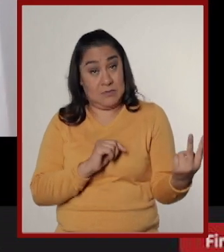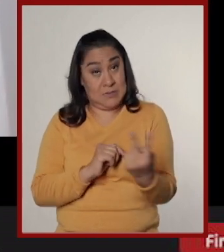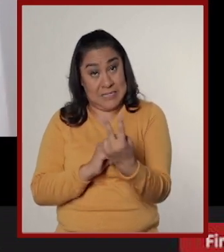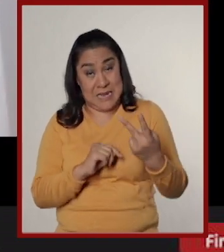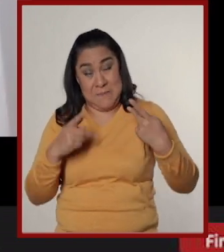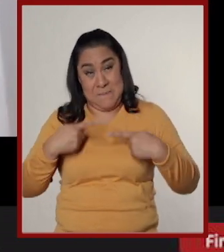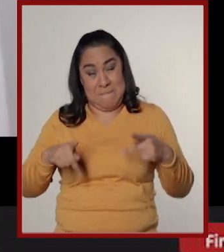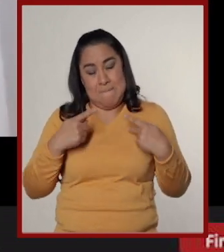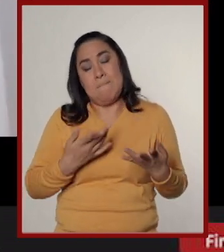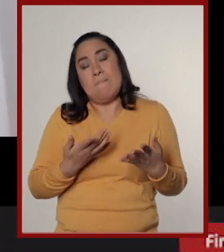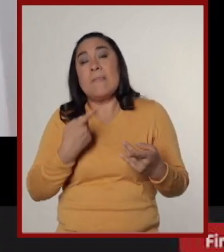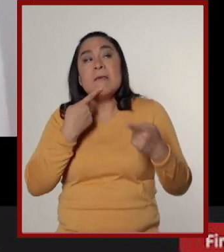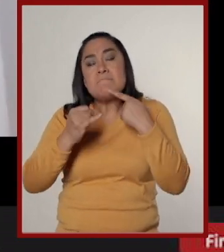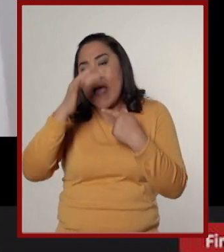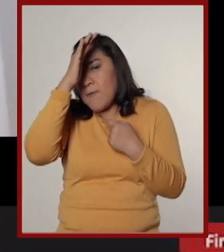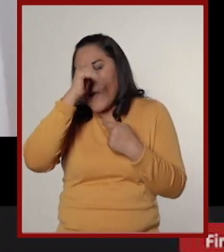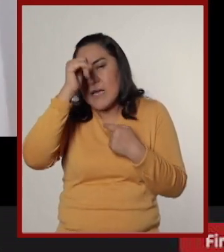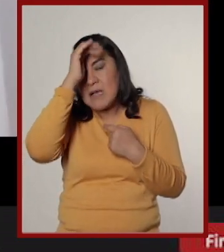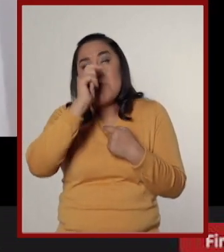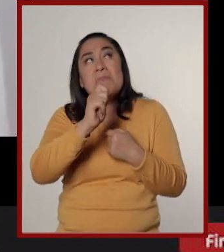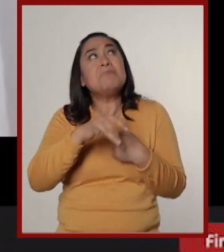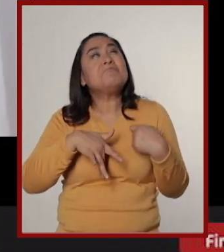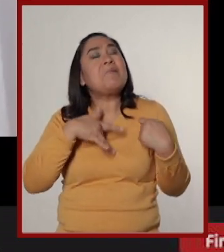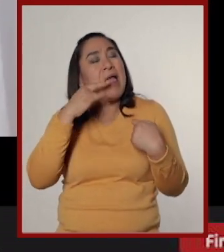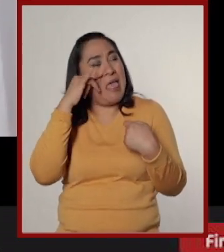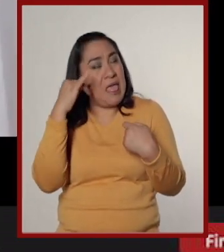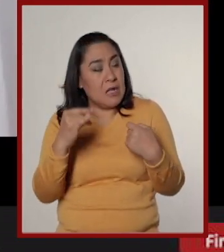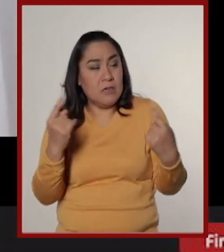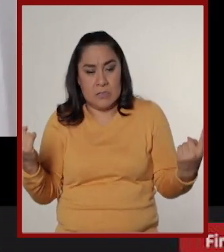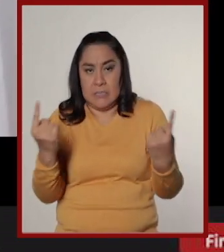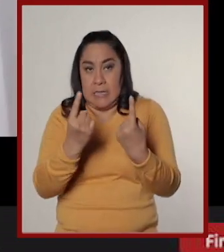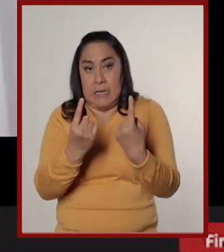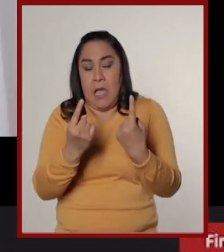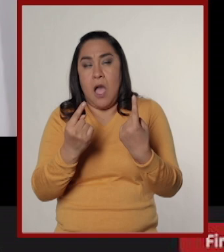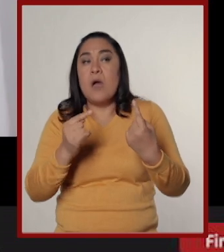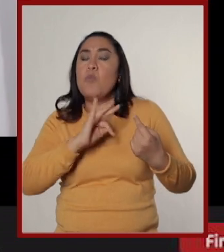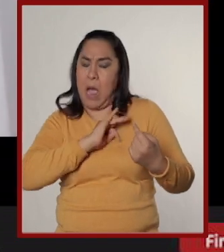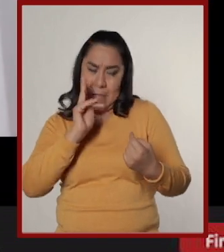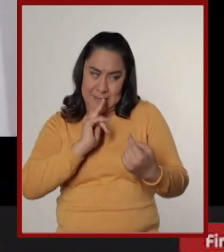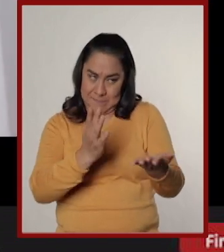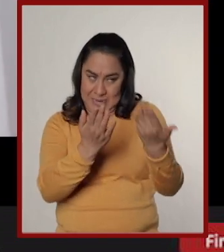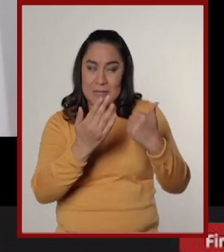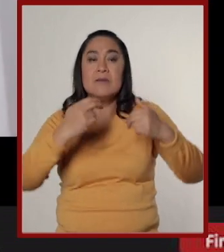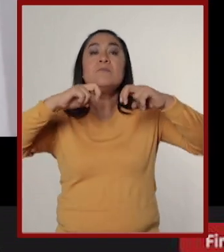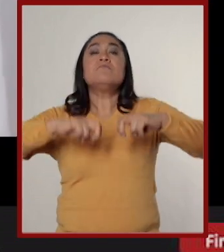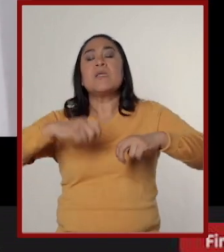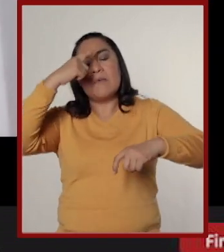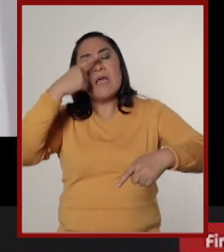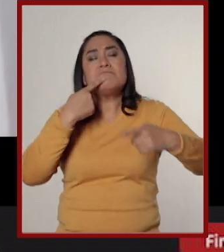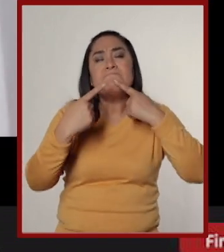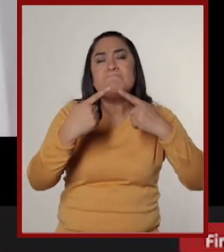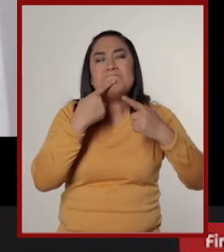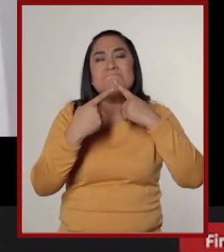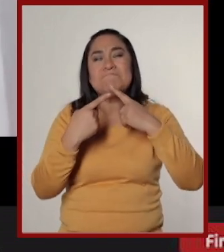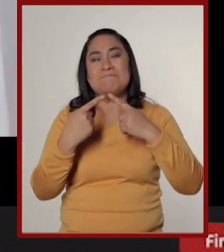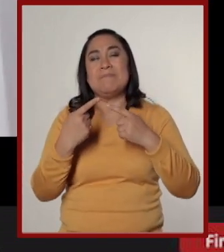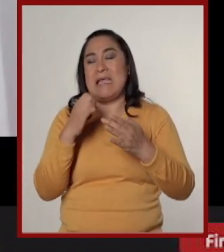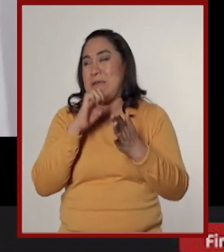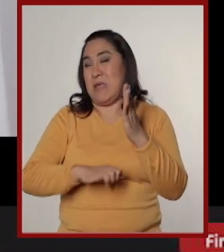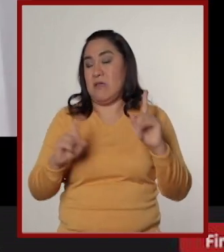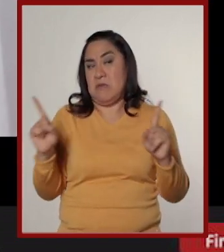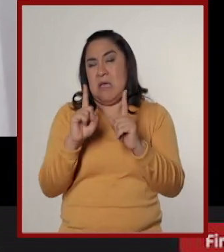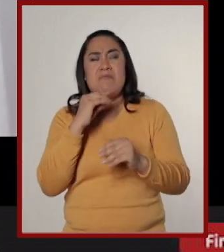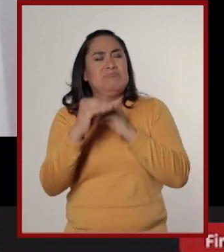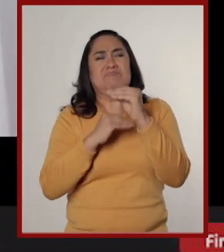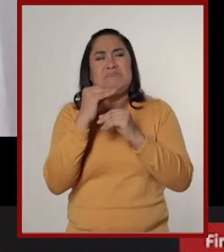negociar. Pues ahí ya acordaron el punto 1, ¿no? A partir de ahí, entonces empiezan a sacar las otras necesidades